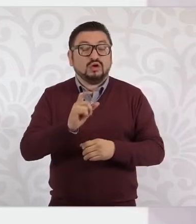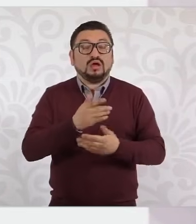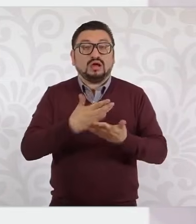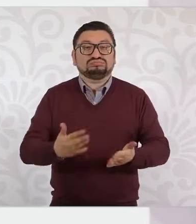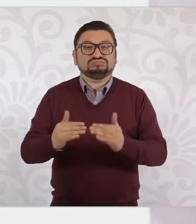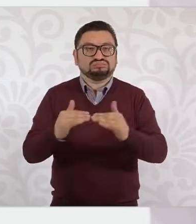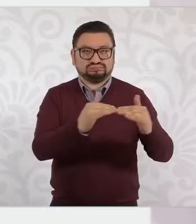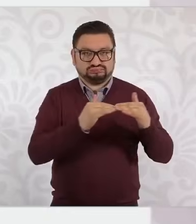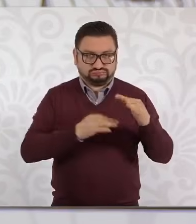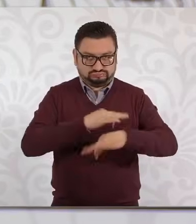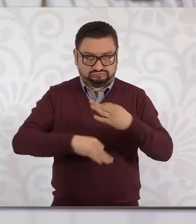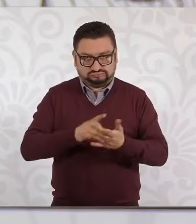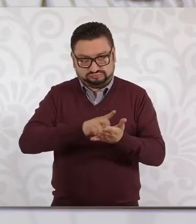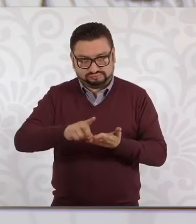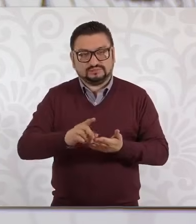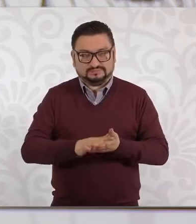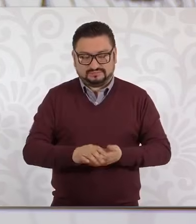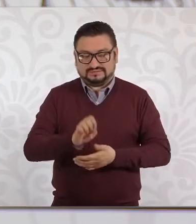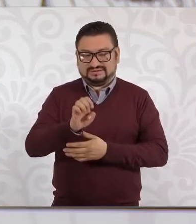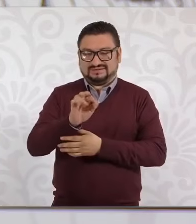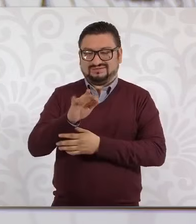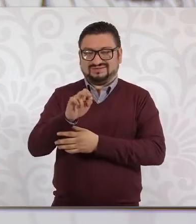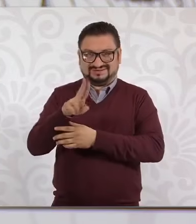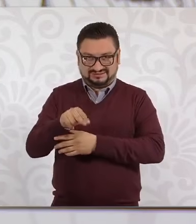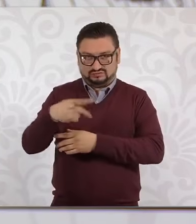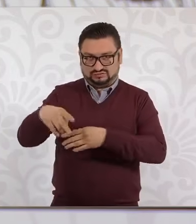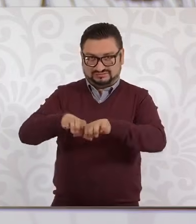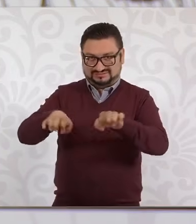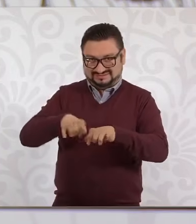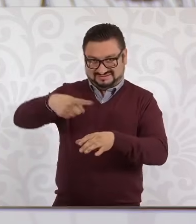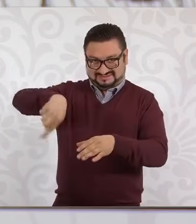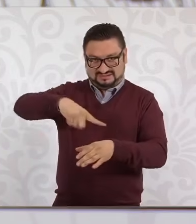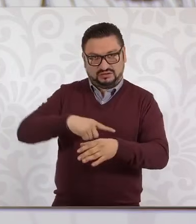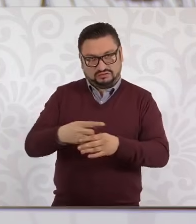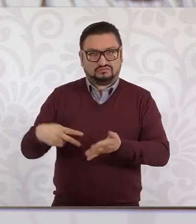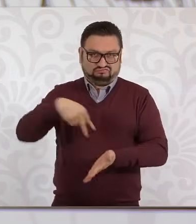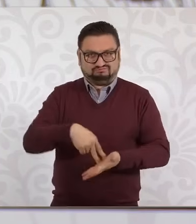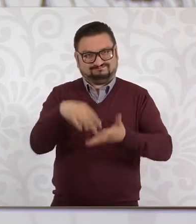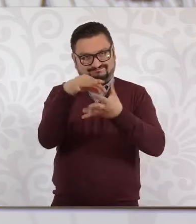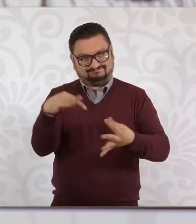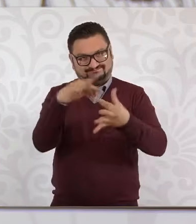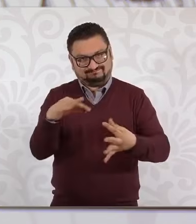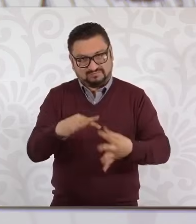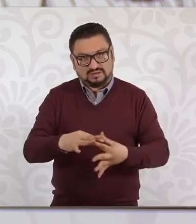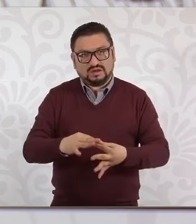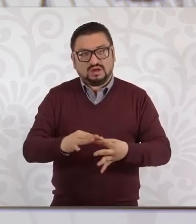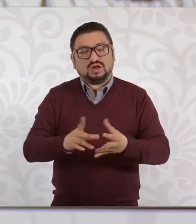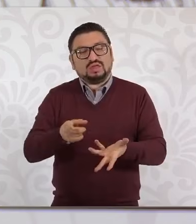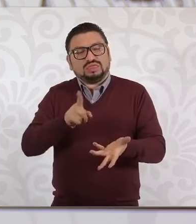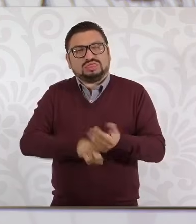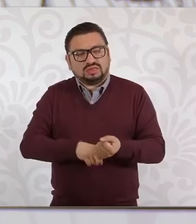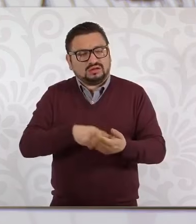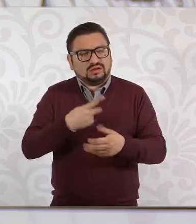agua. Efraín y su equipo nos van a platicar todo lo que hemos encontrado que